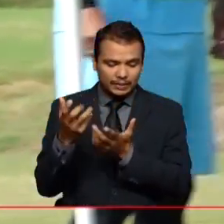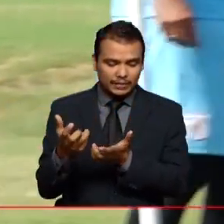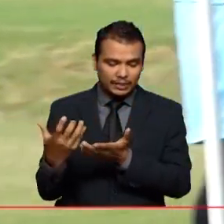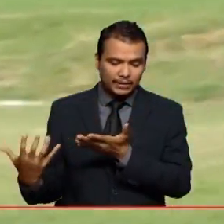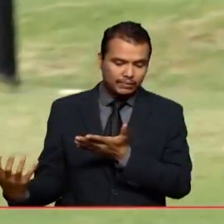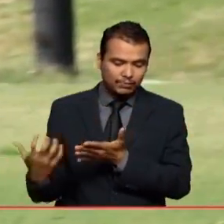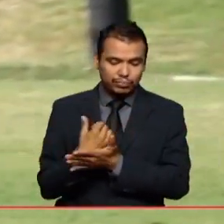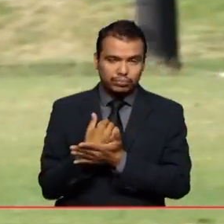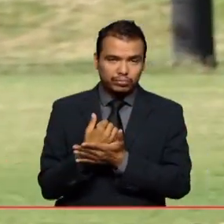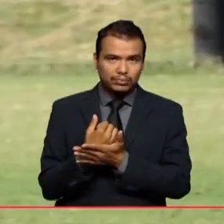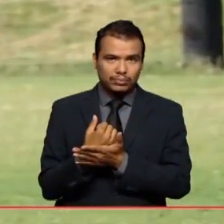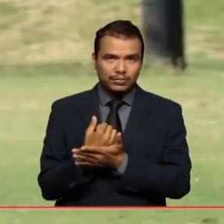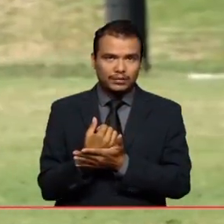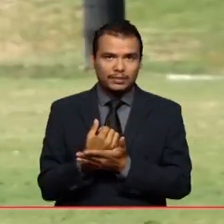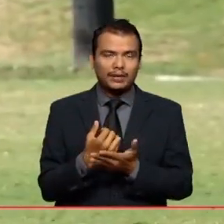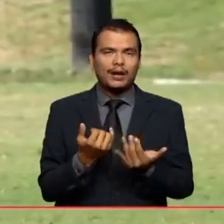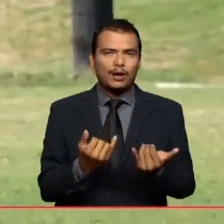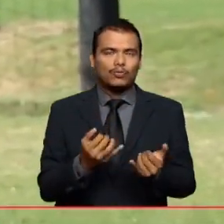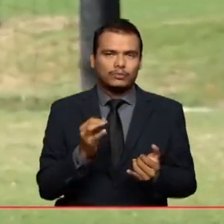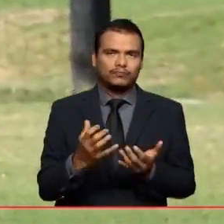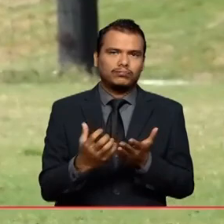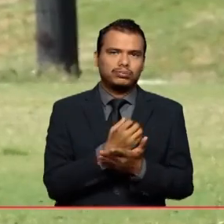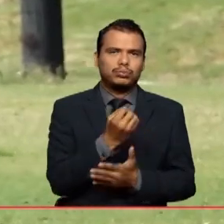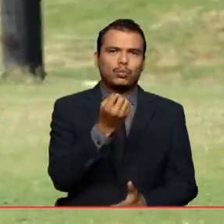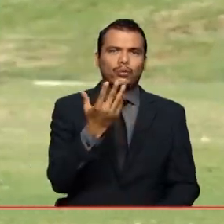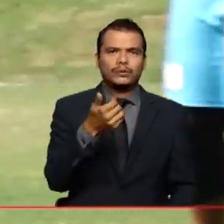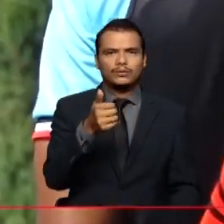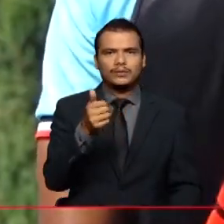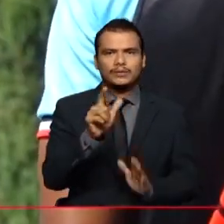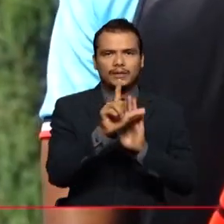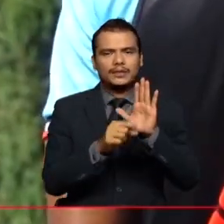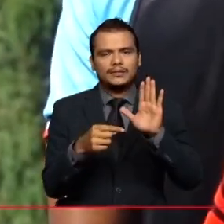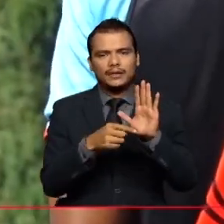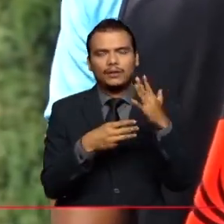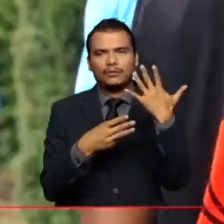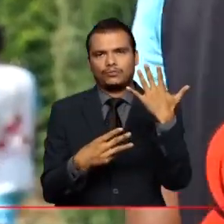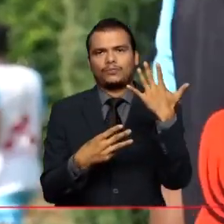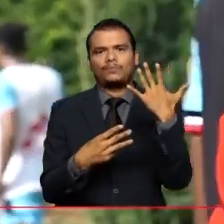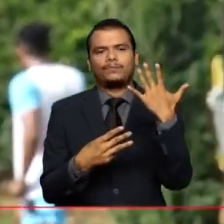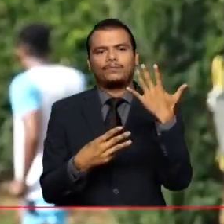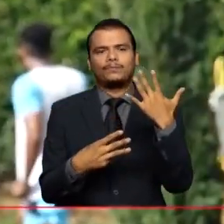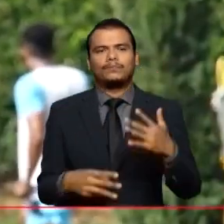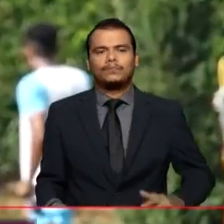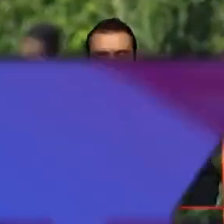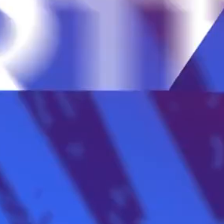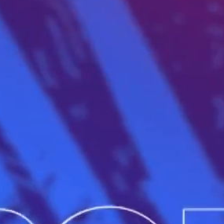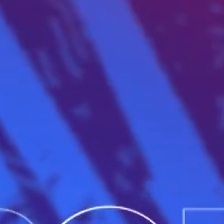ha disputado, han alcanzado 10, lo que lo ubica en la octava posición.